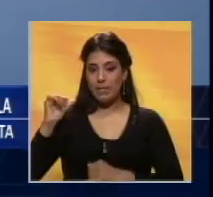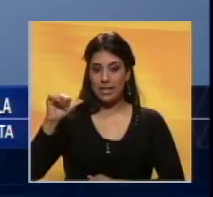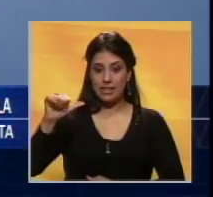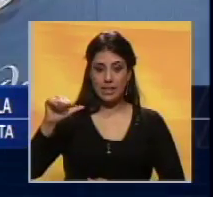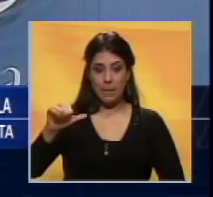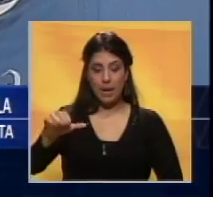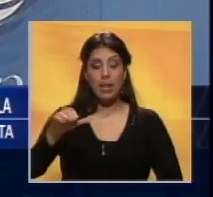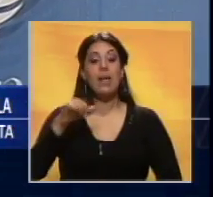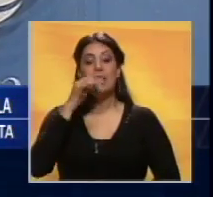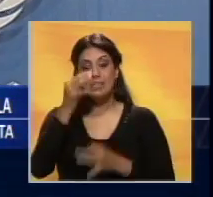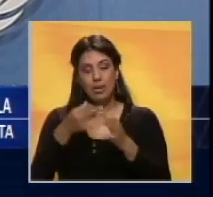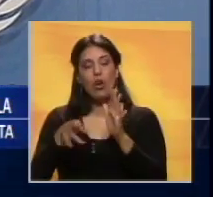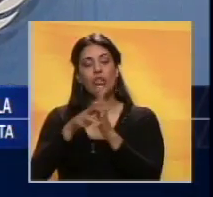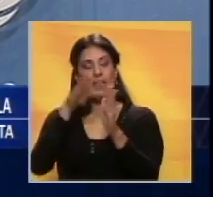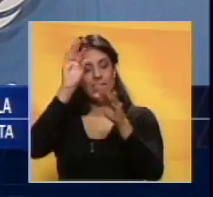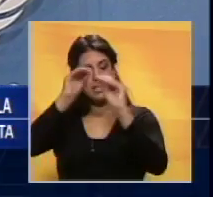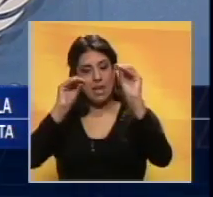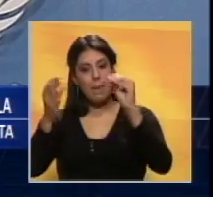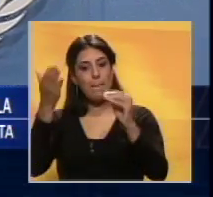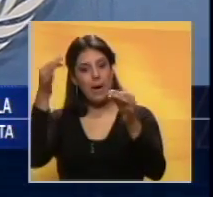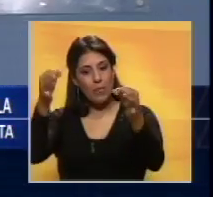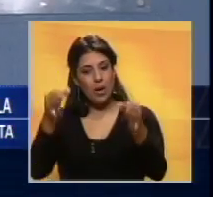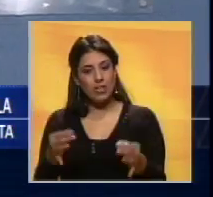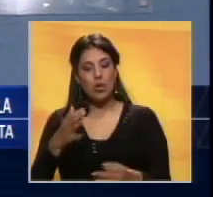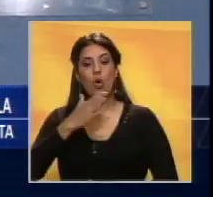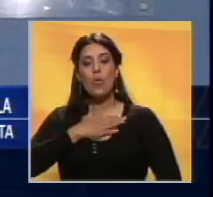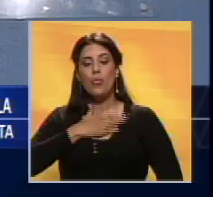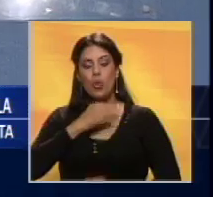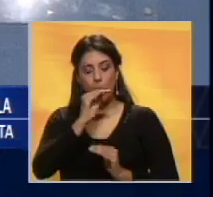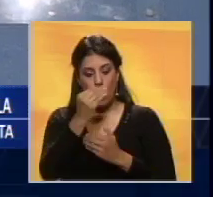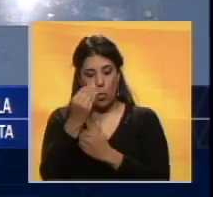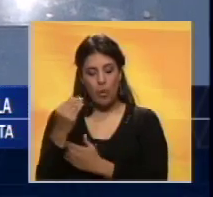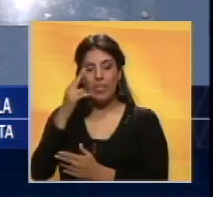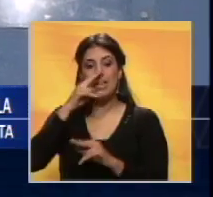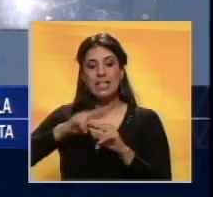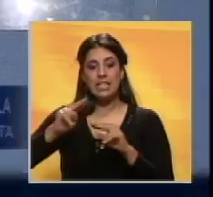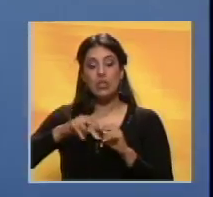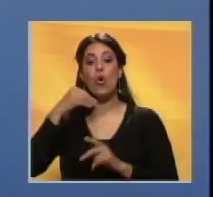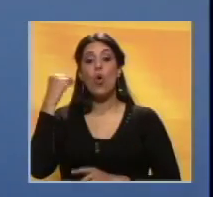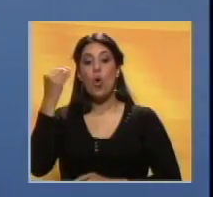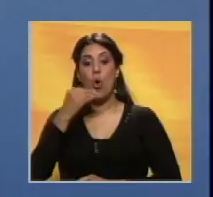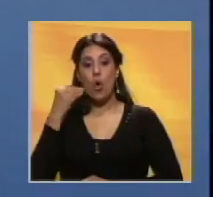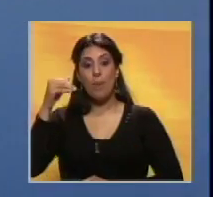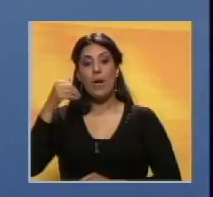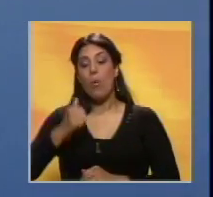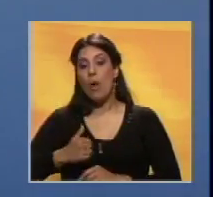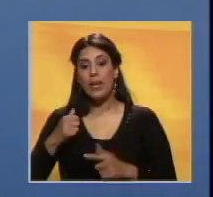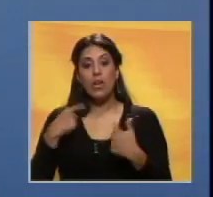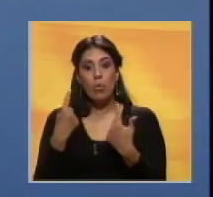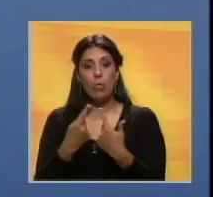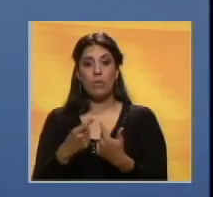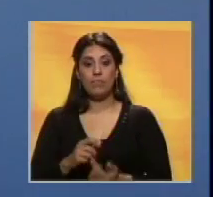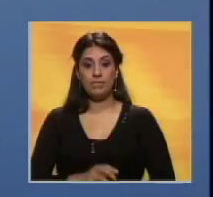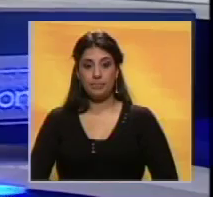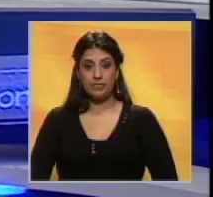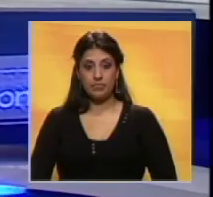semanas. Reiteran su llamado a garantizar la apropiada protección de la niñez y la adolescencia en cualquier